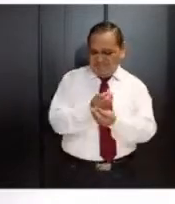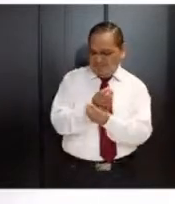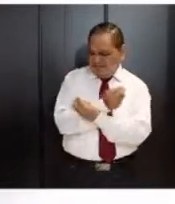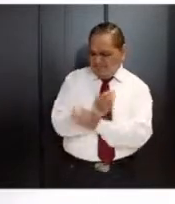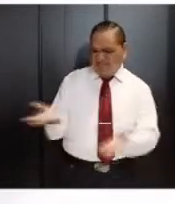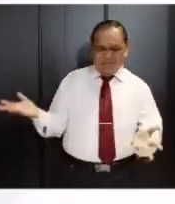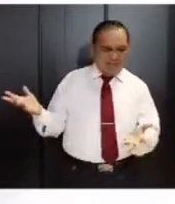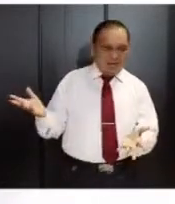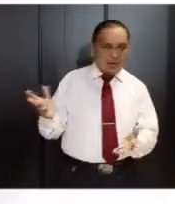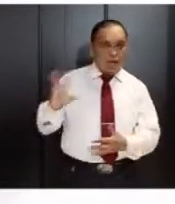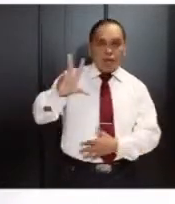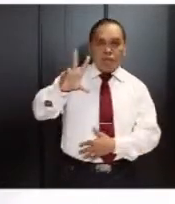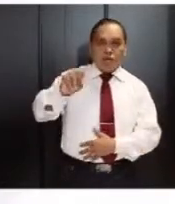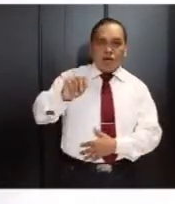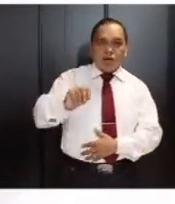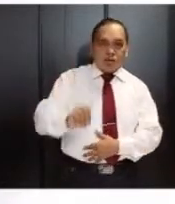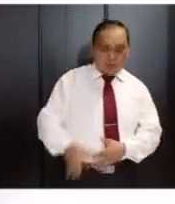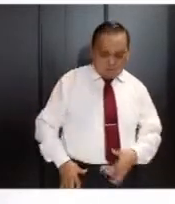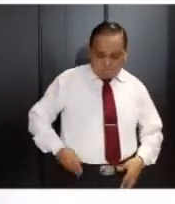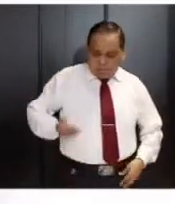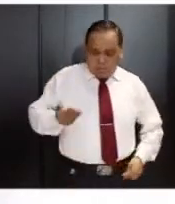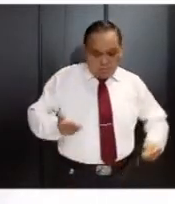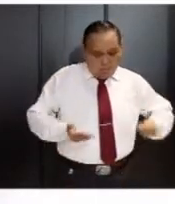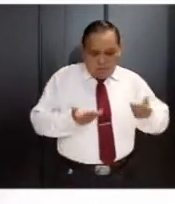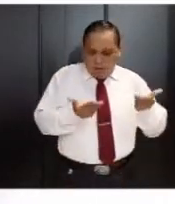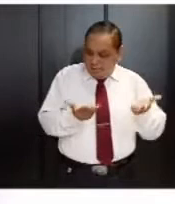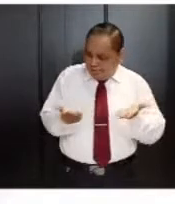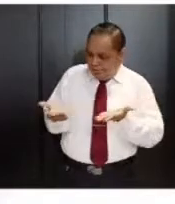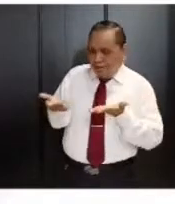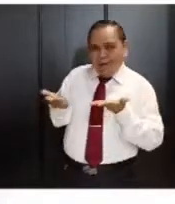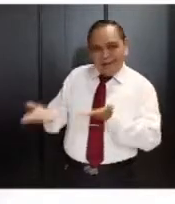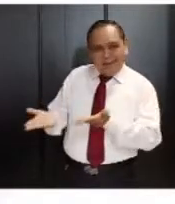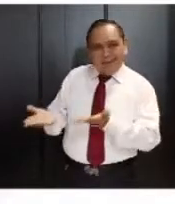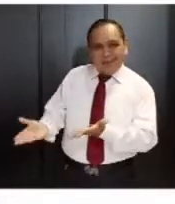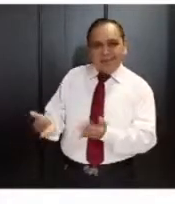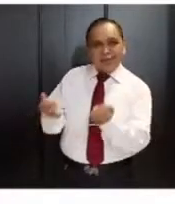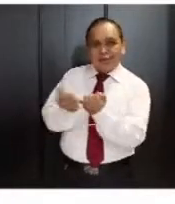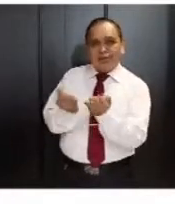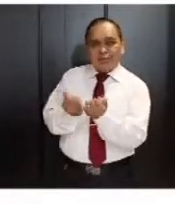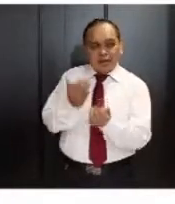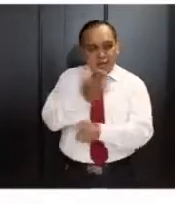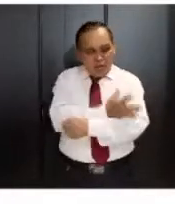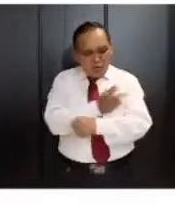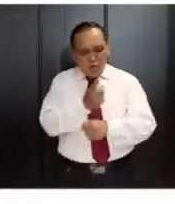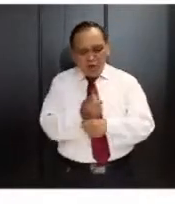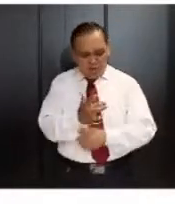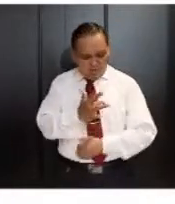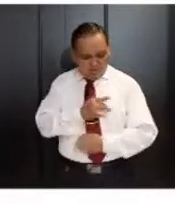que tiene. Es un hombre sencillo, honesto y de un corazón enorme.